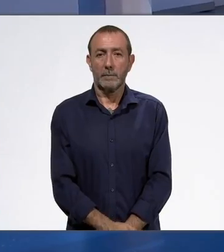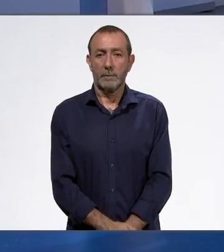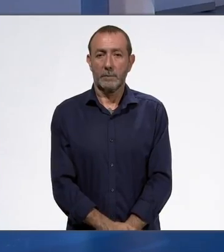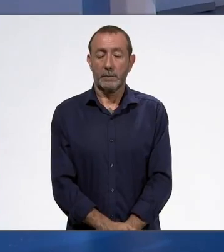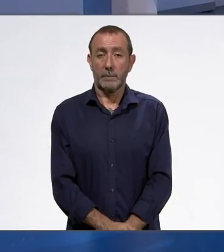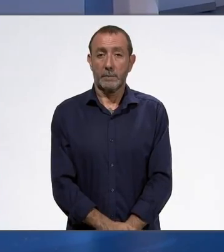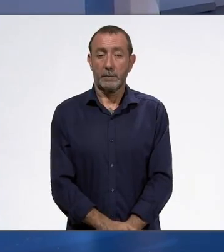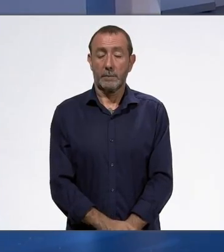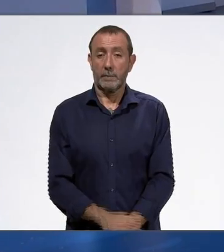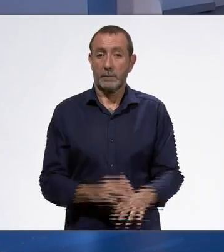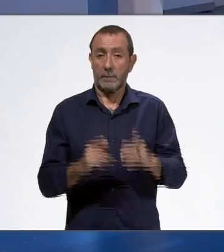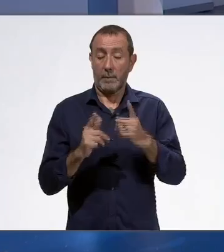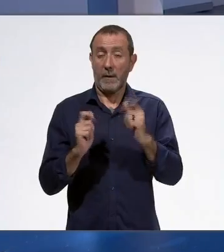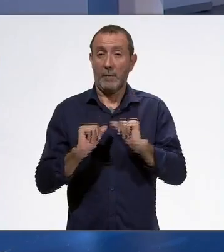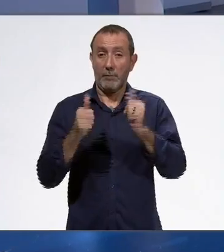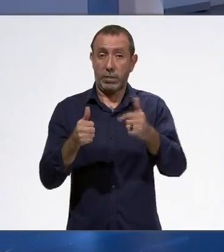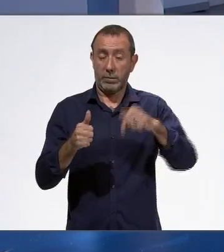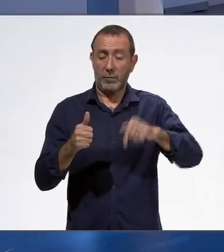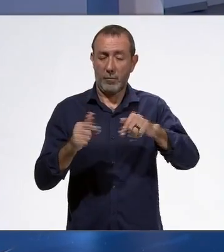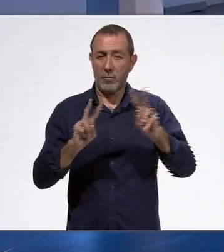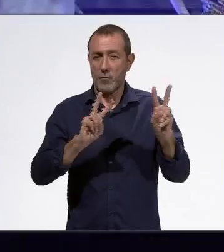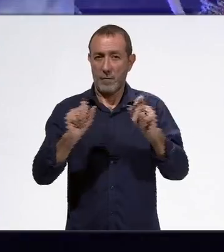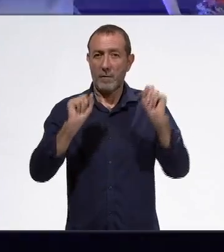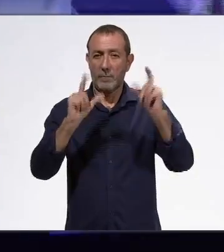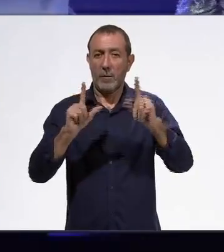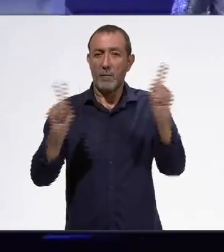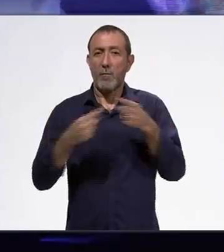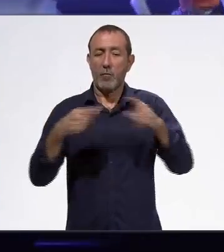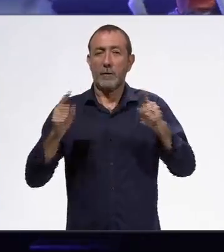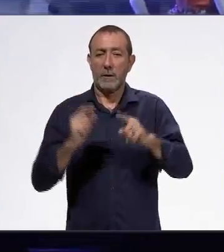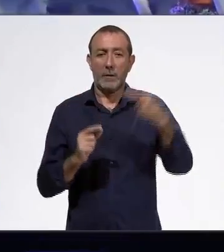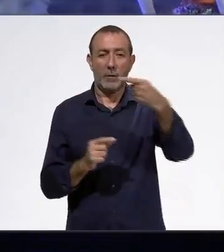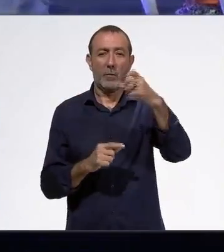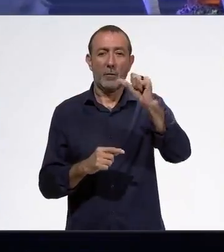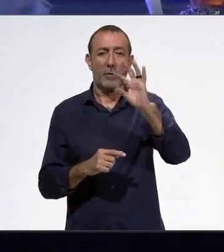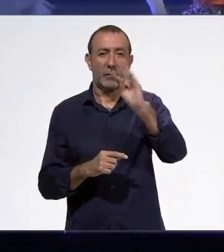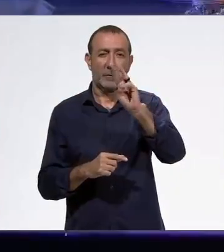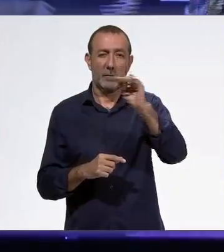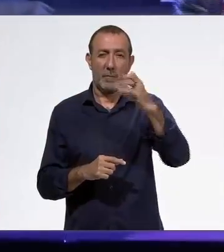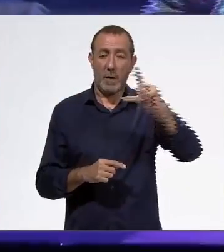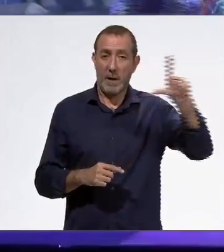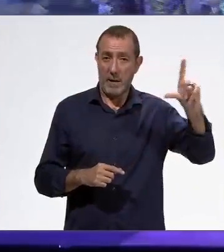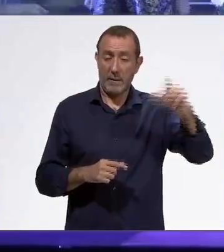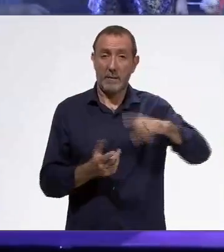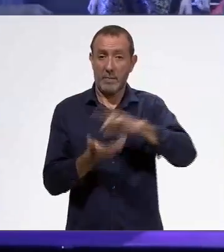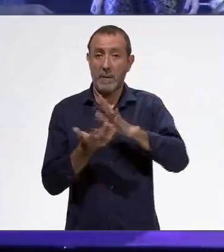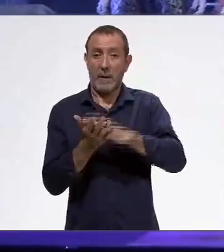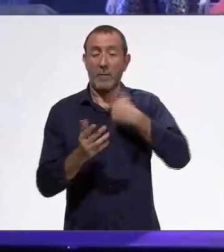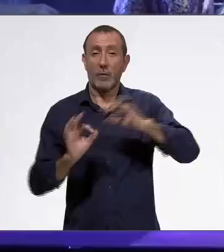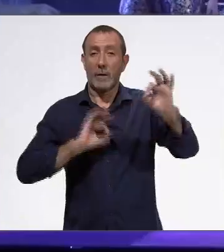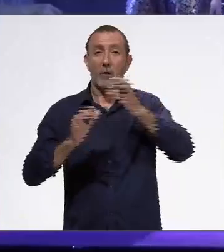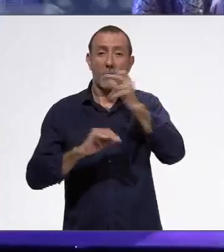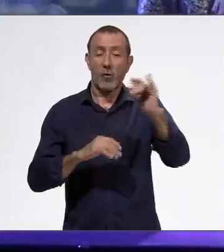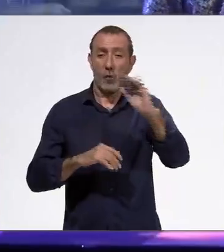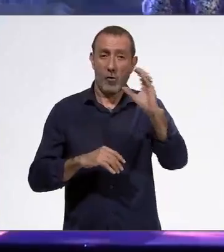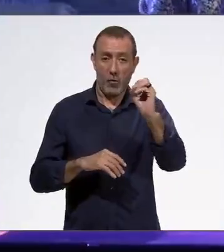estreno de gospel la tercera producción propia del teatro del Soho de Málaga un musical basado en